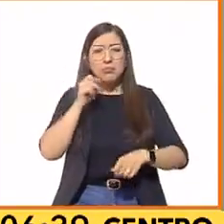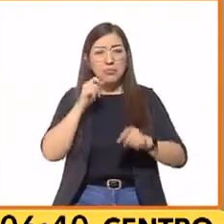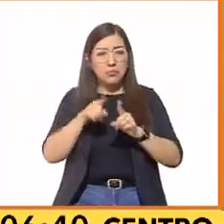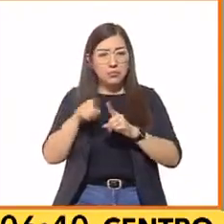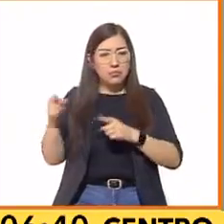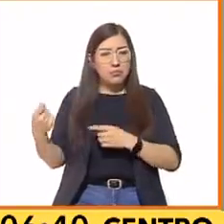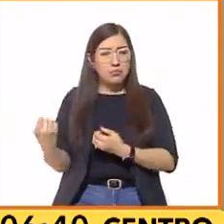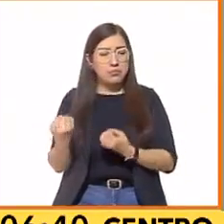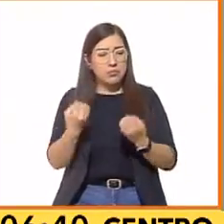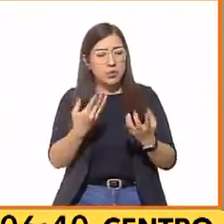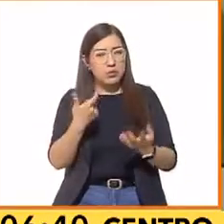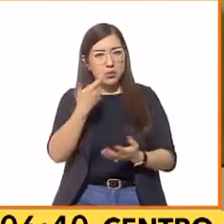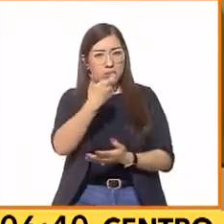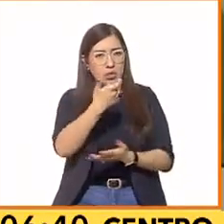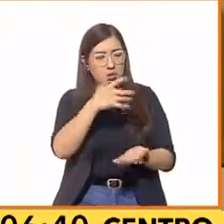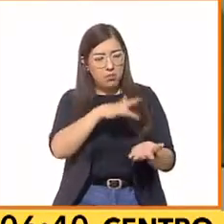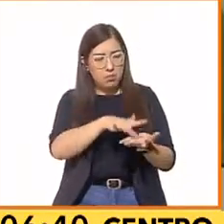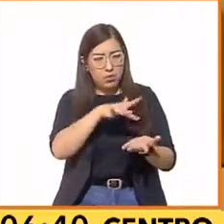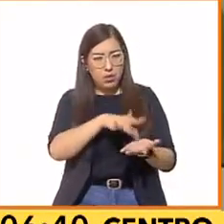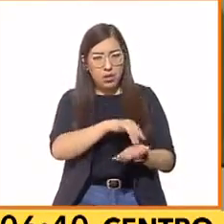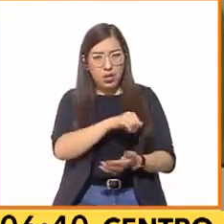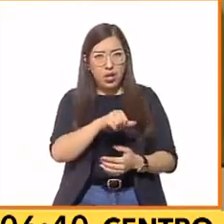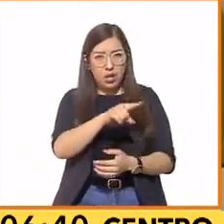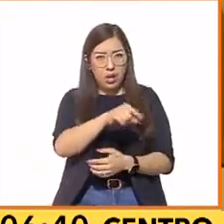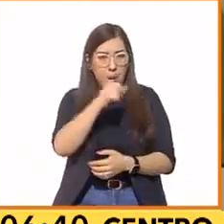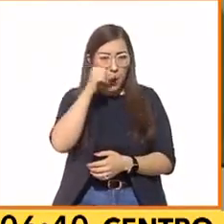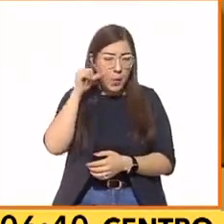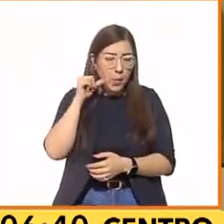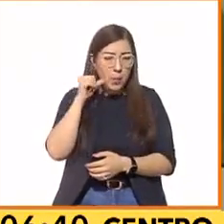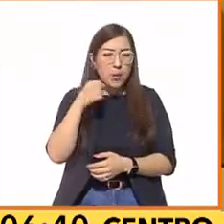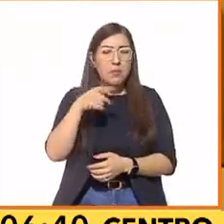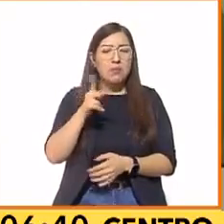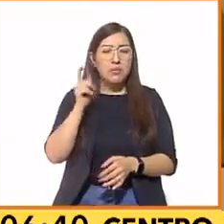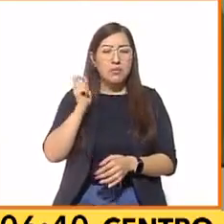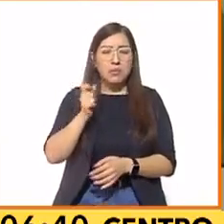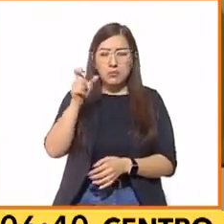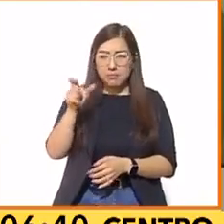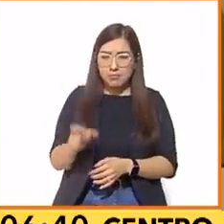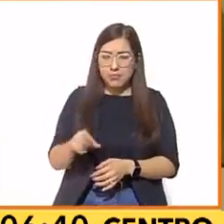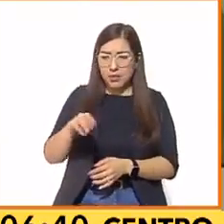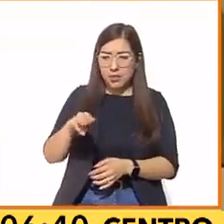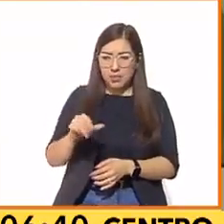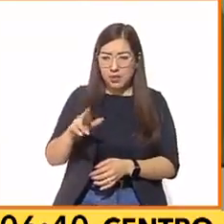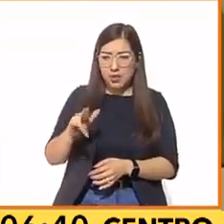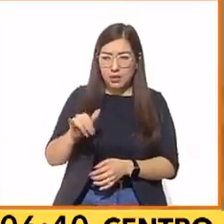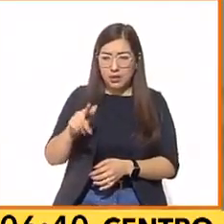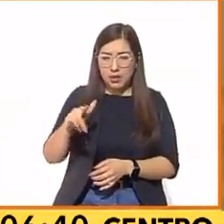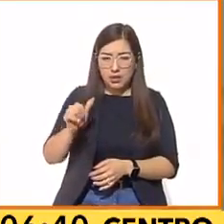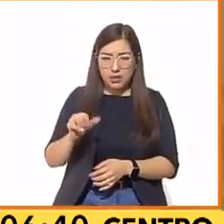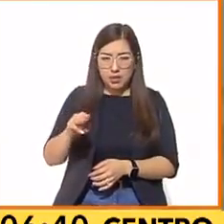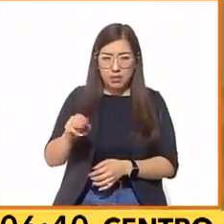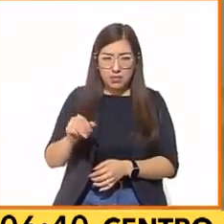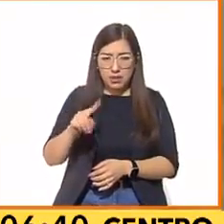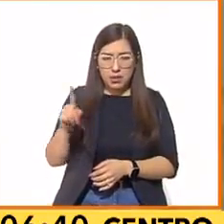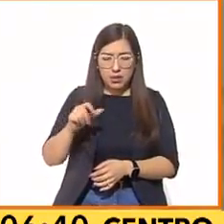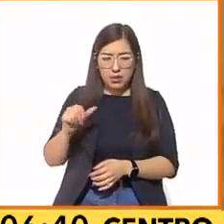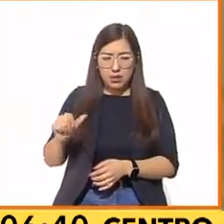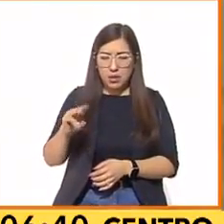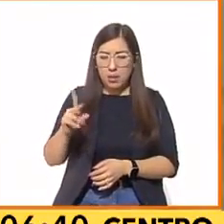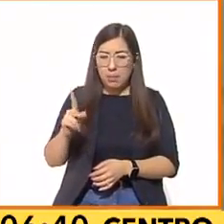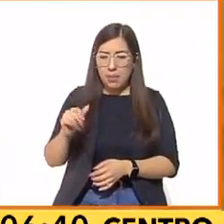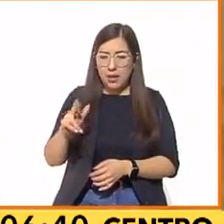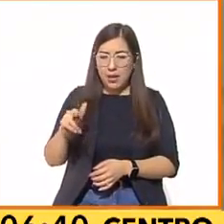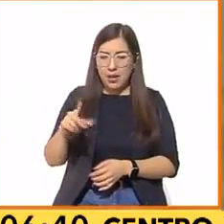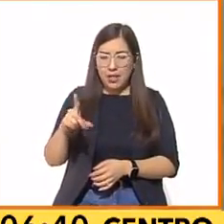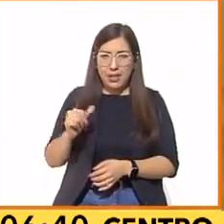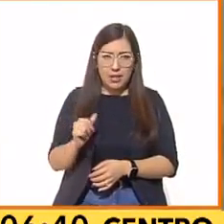económico a Juárez? Entonces, ¿qué aprender también de esta figura de Margarita Maza Parada, que es su nombre completo, ¿no?